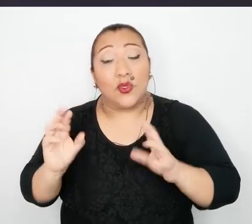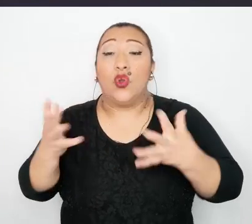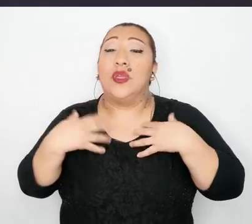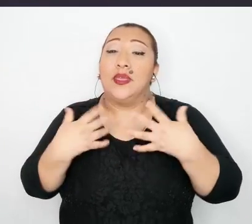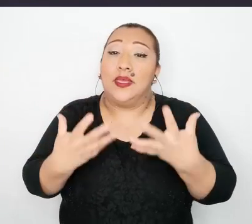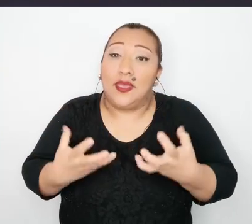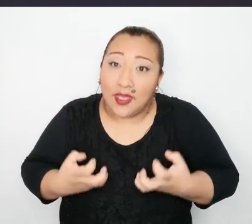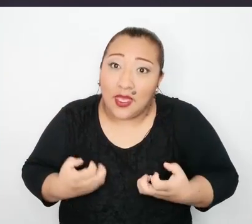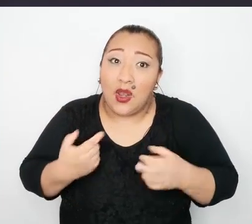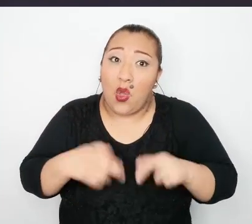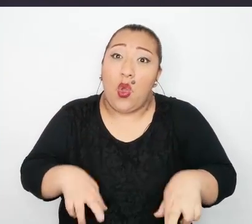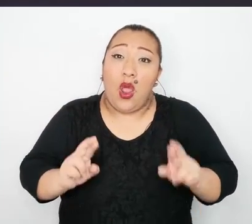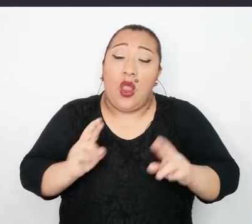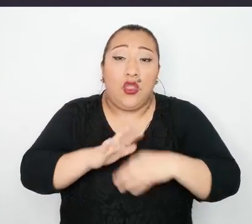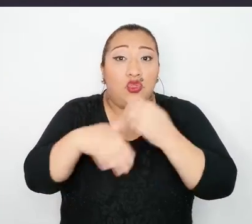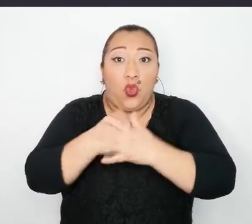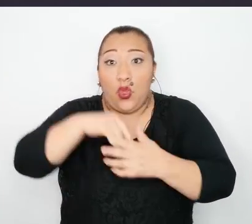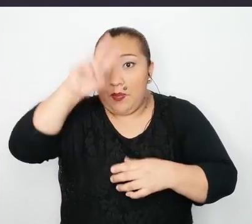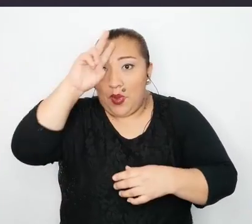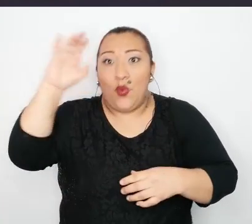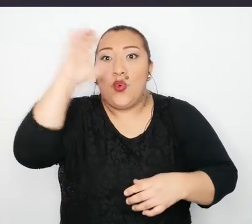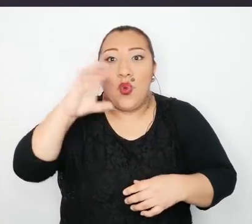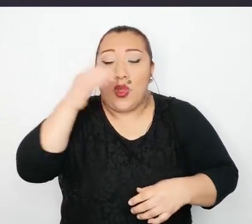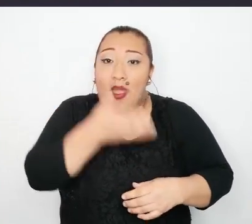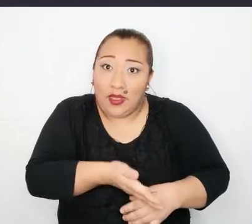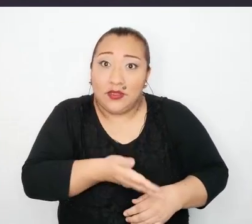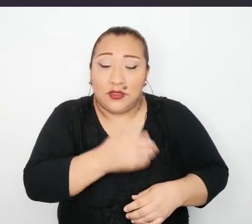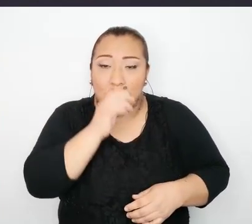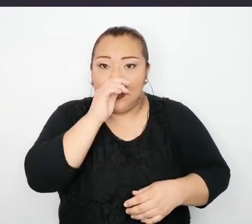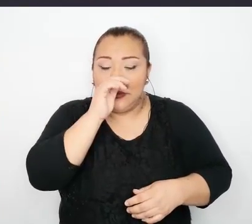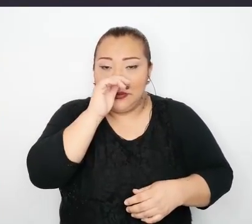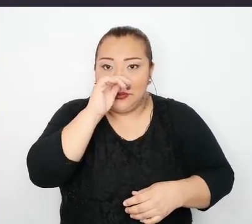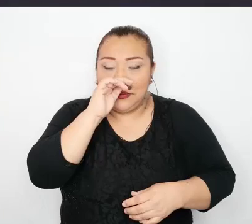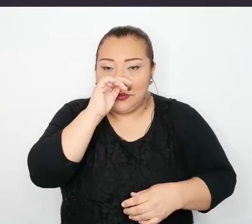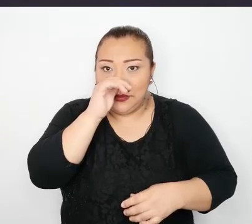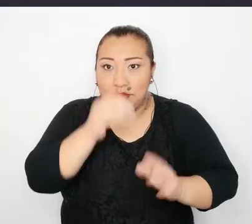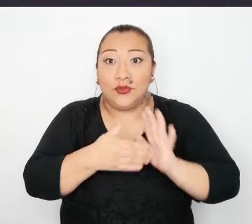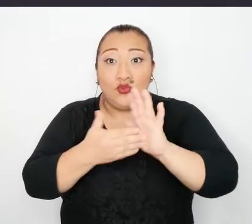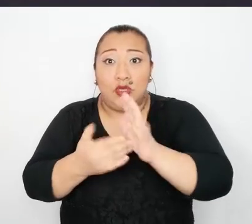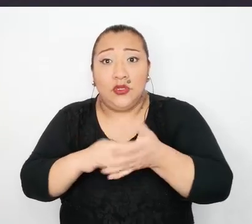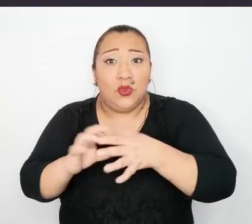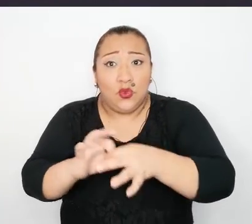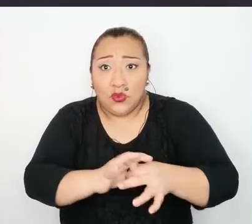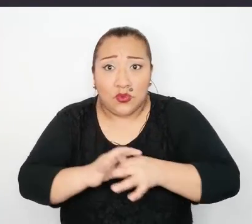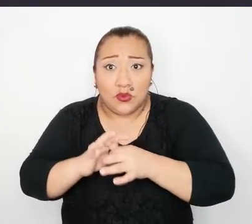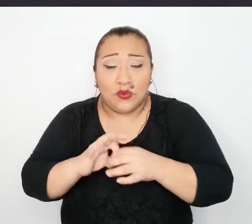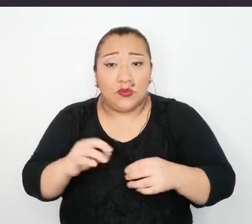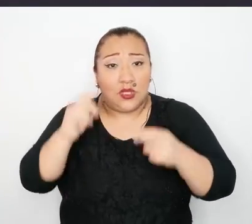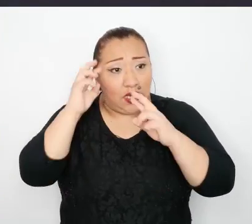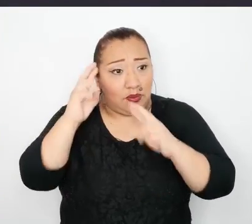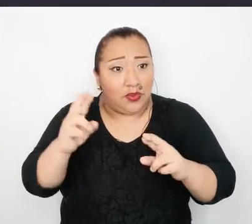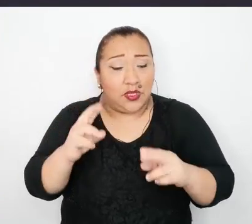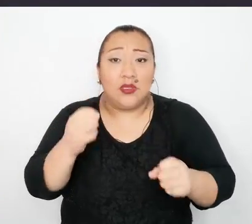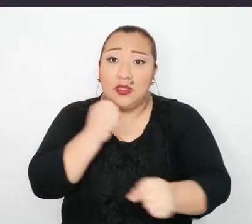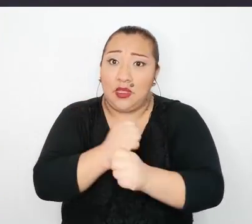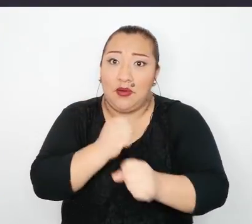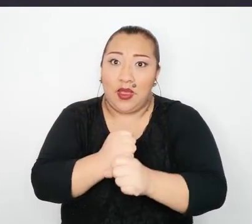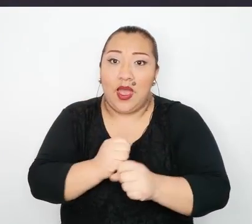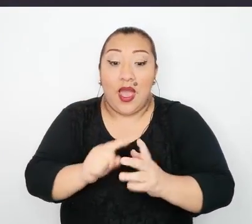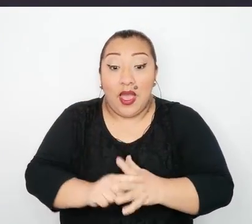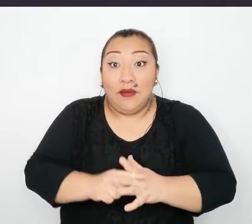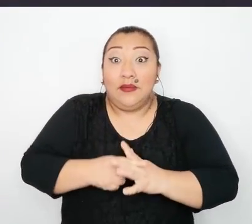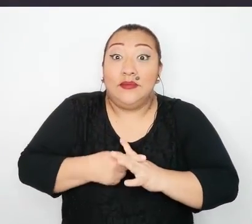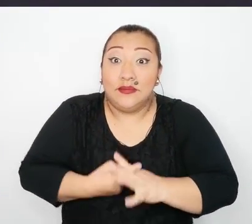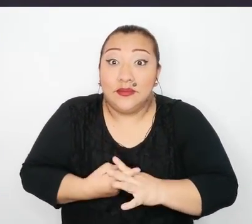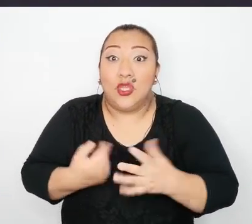esperamos, así quisiéramos que sea. Creo que todo el país busca que haya una señal muy clara de unidad, de cohesión,